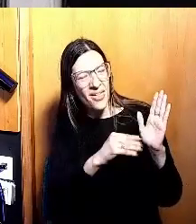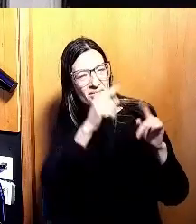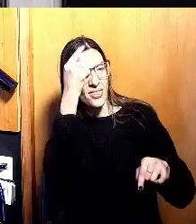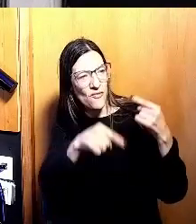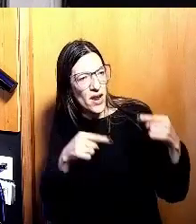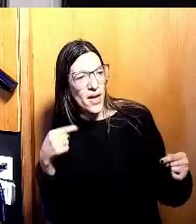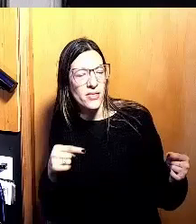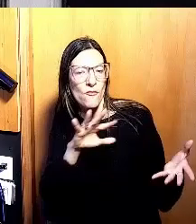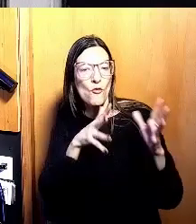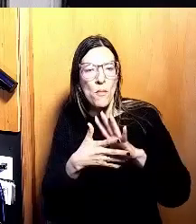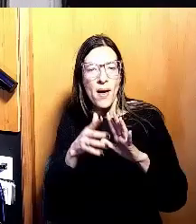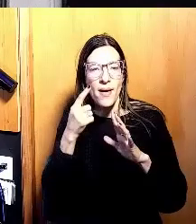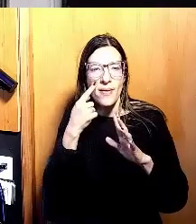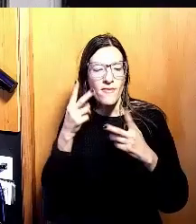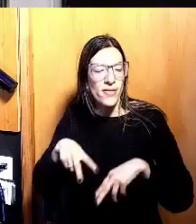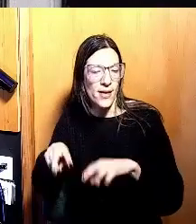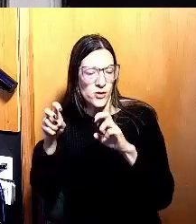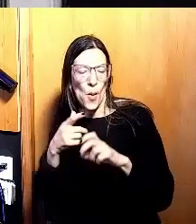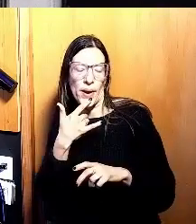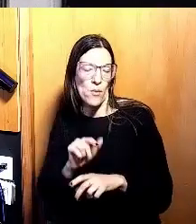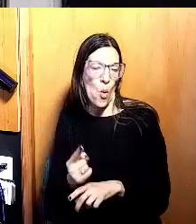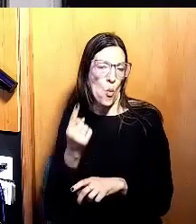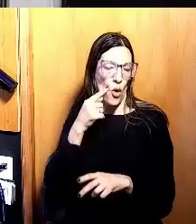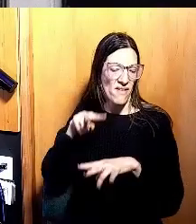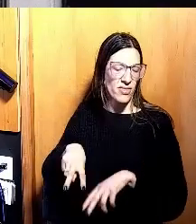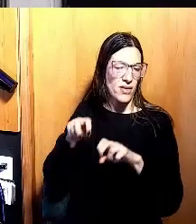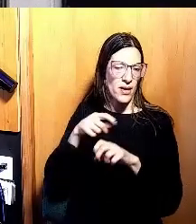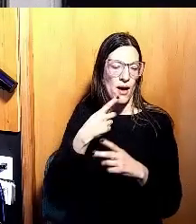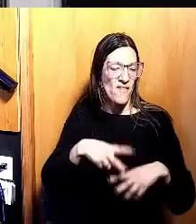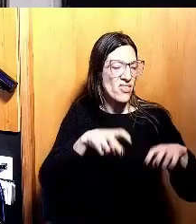diferentes visualizadores, por ejemplo, que nos permiten